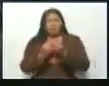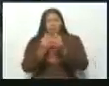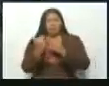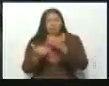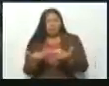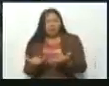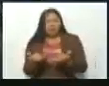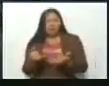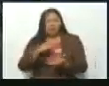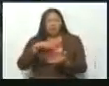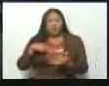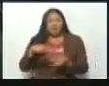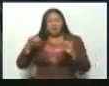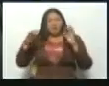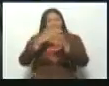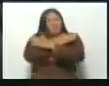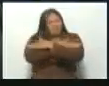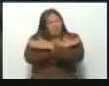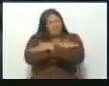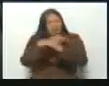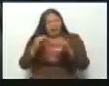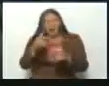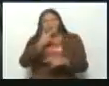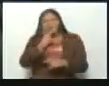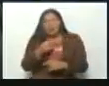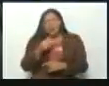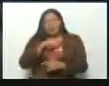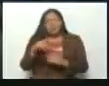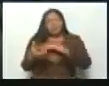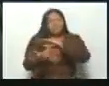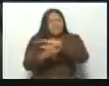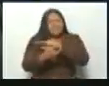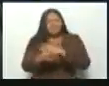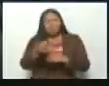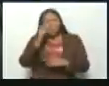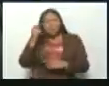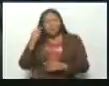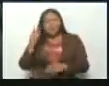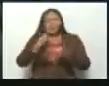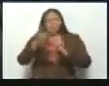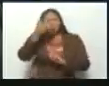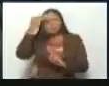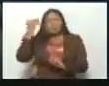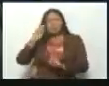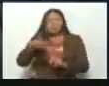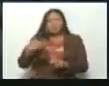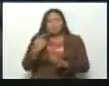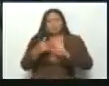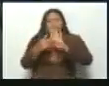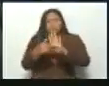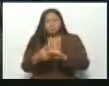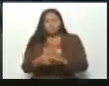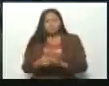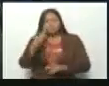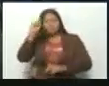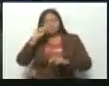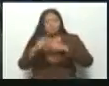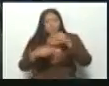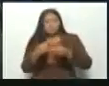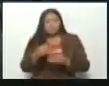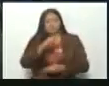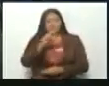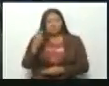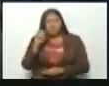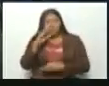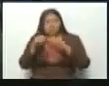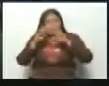acompañarnos y felicitar especialmente a nuestros técnicos y técnicas que a veces los olvidamos, a los que hacen posible en esas torres, 120